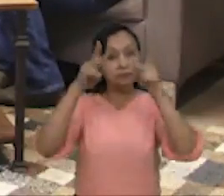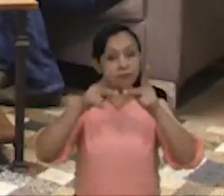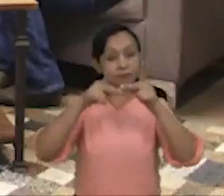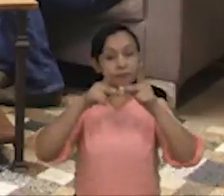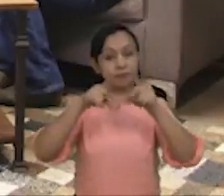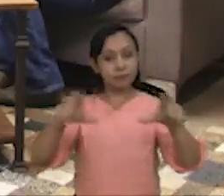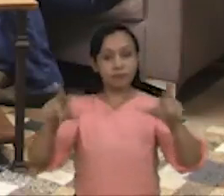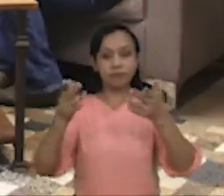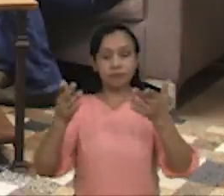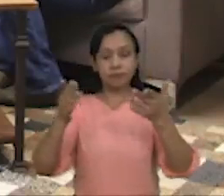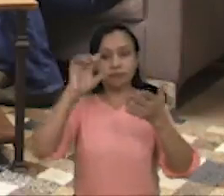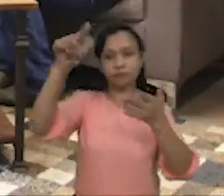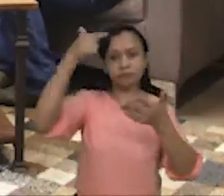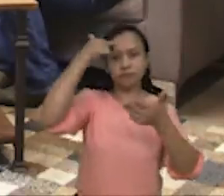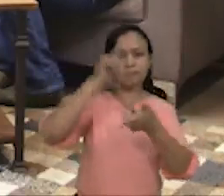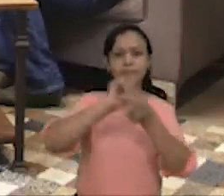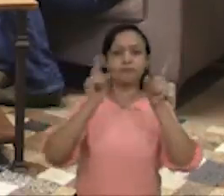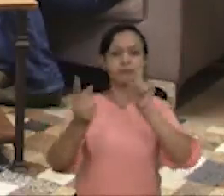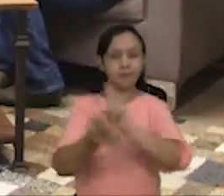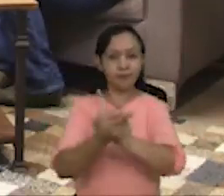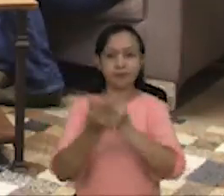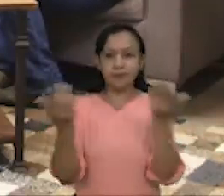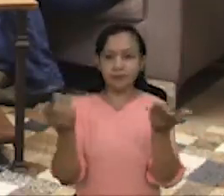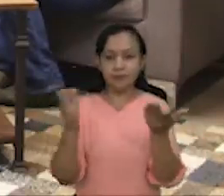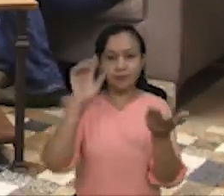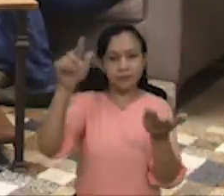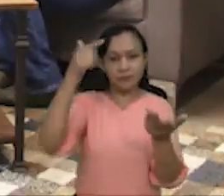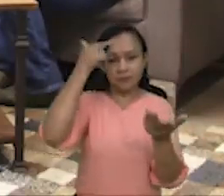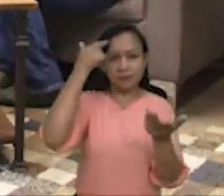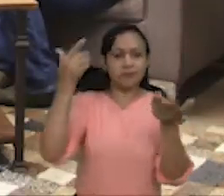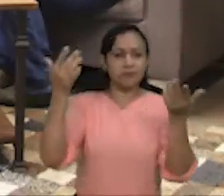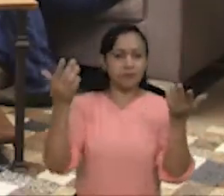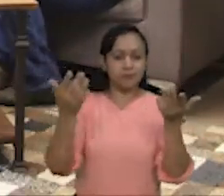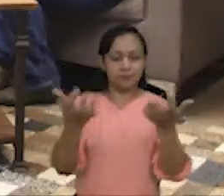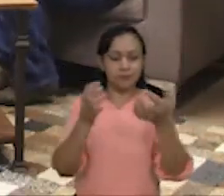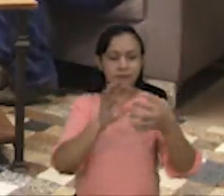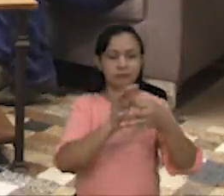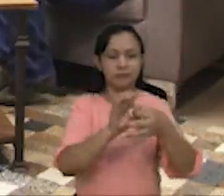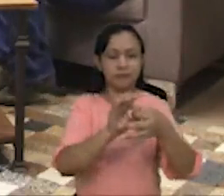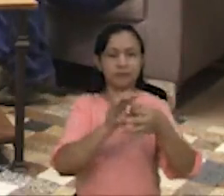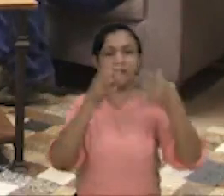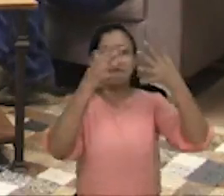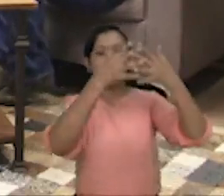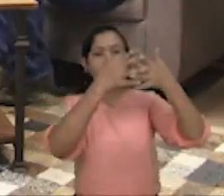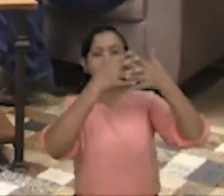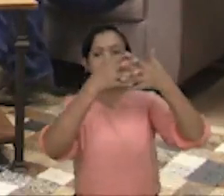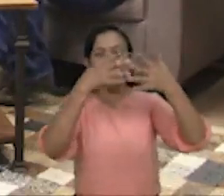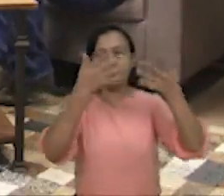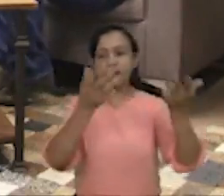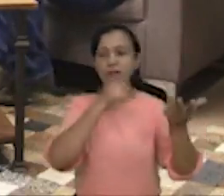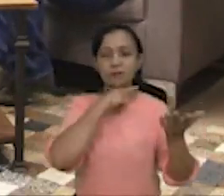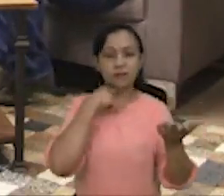estratégico para votar gobierno, ¿verdad? Y para votar gobierno que no se suma o que no se subordinan al imperio, y es una